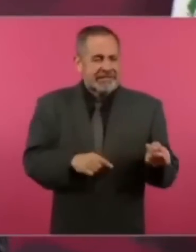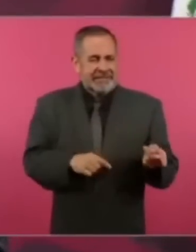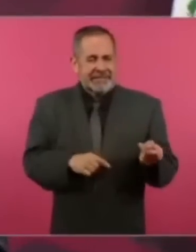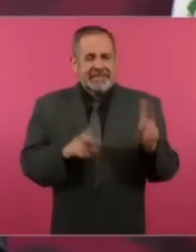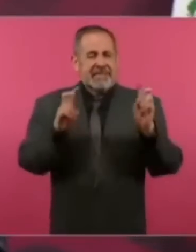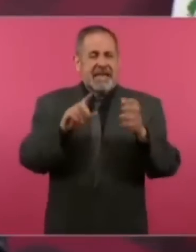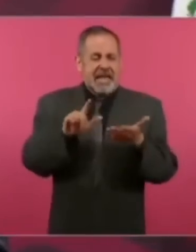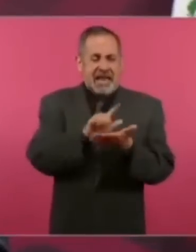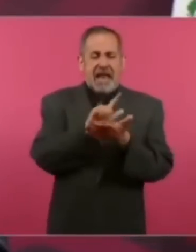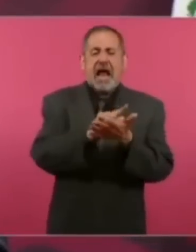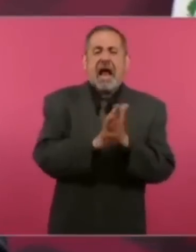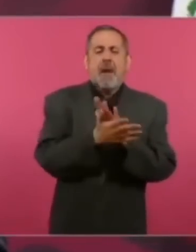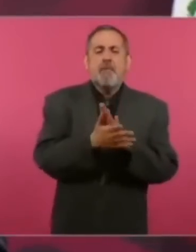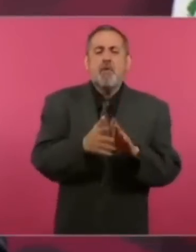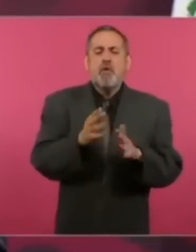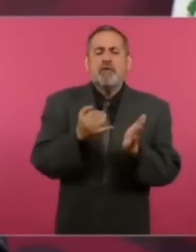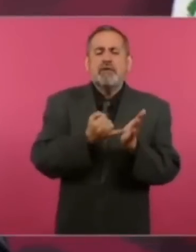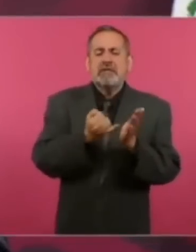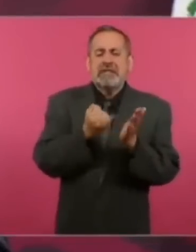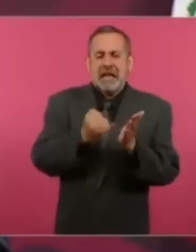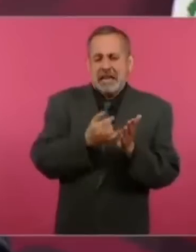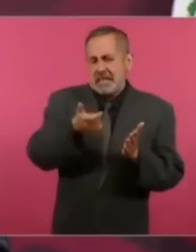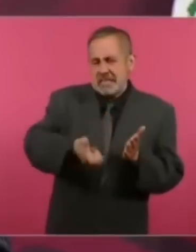reforma fiscal,